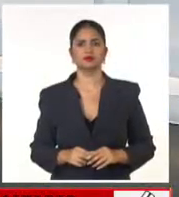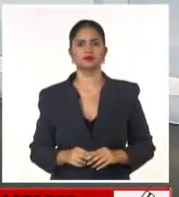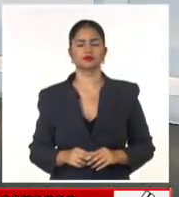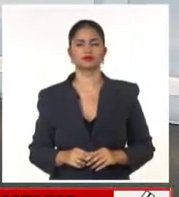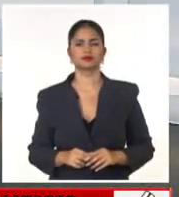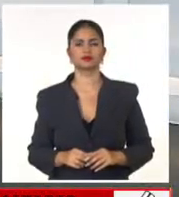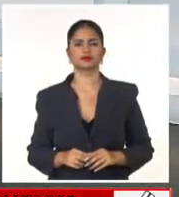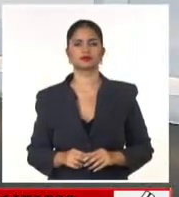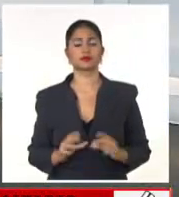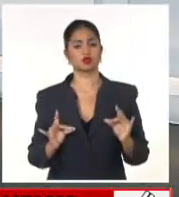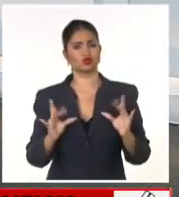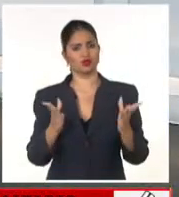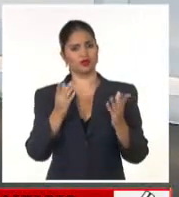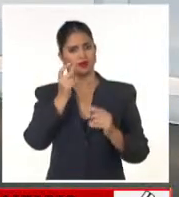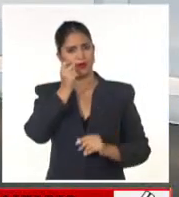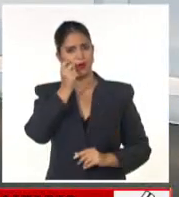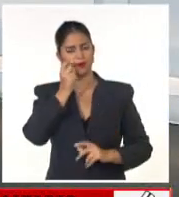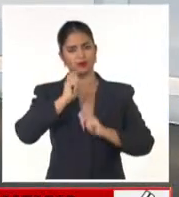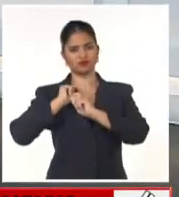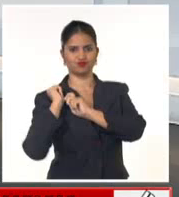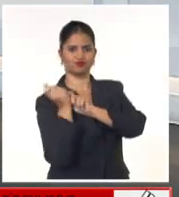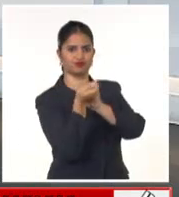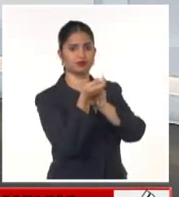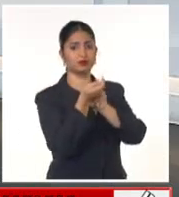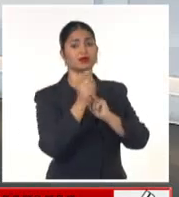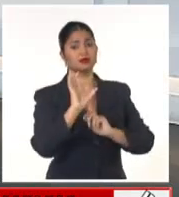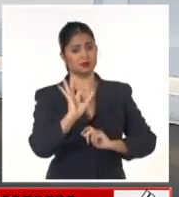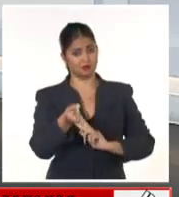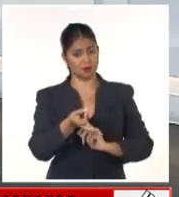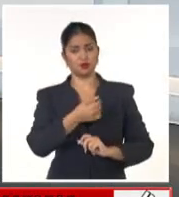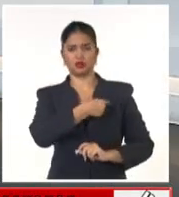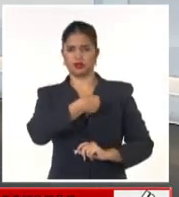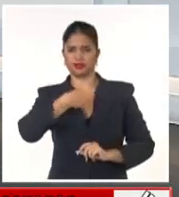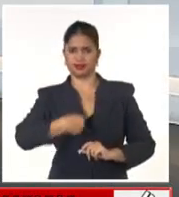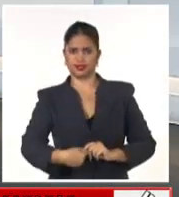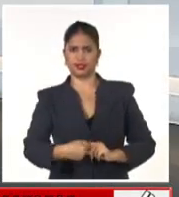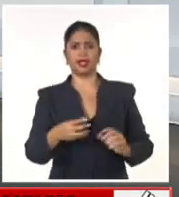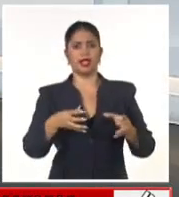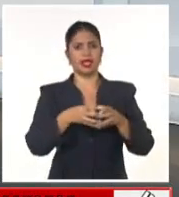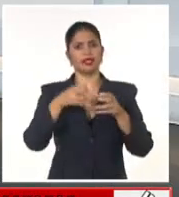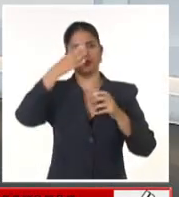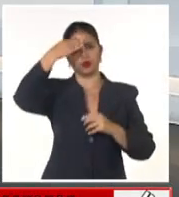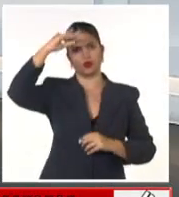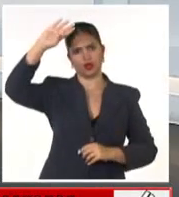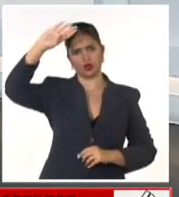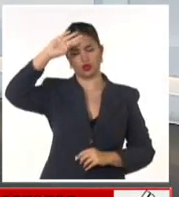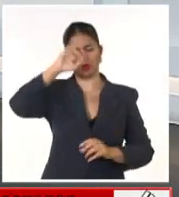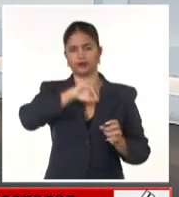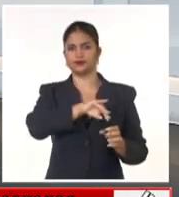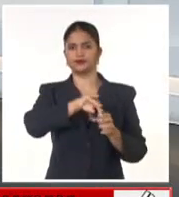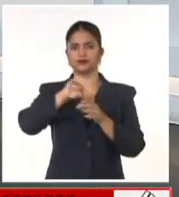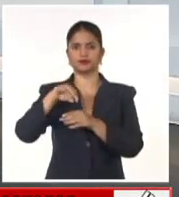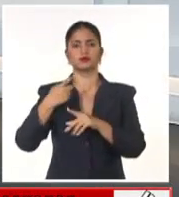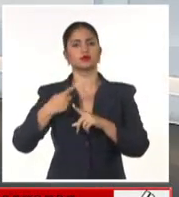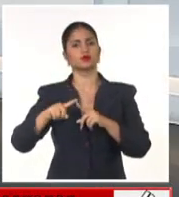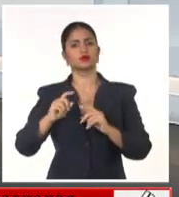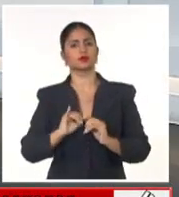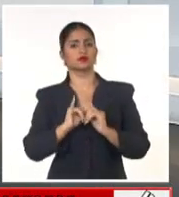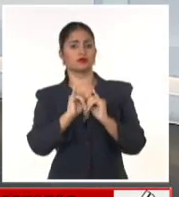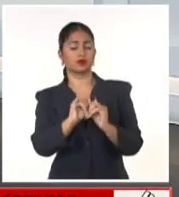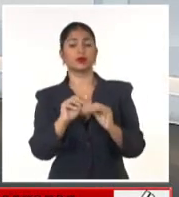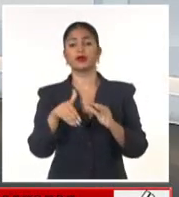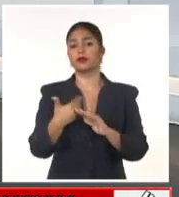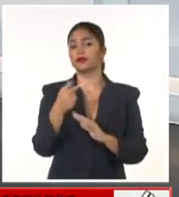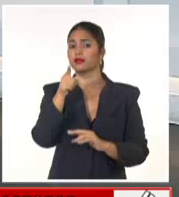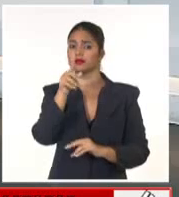Éxitos para Raidel. Precisamente Taipei de China acogerá el grupo de Cuba en el Premier, el B. Cambiamos de tema. El 17 de